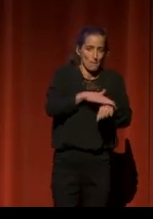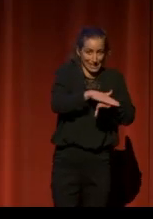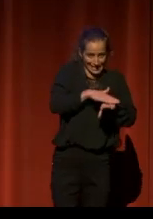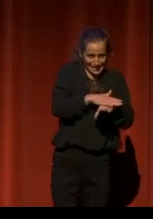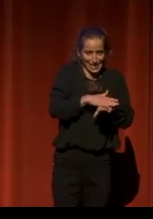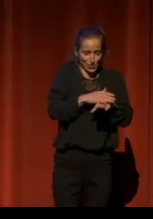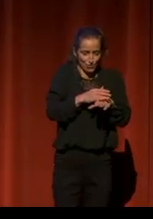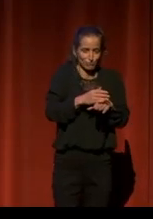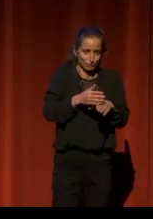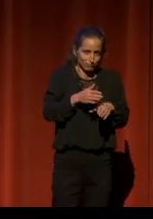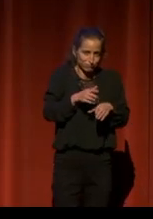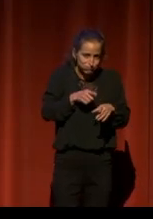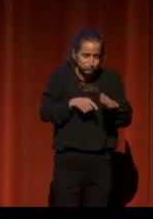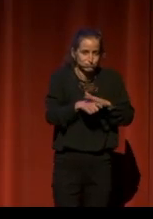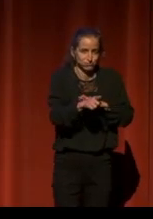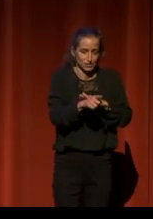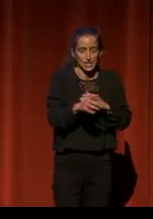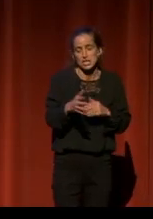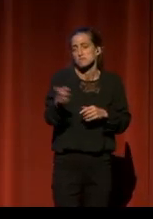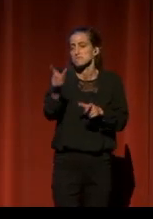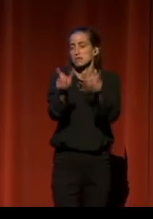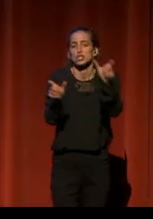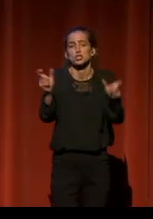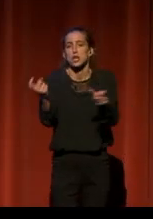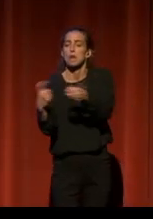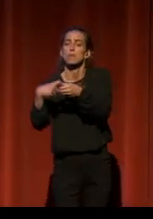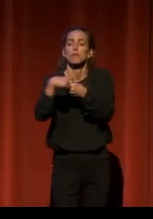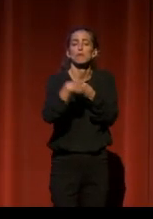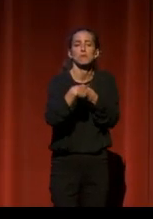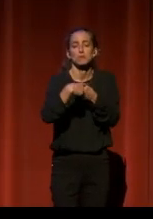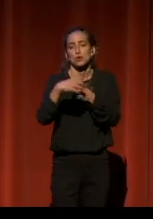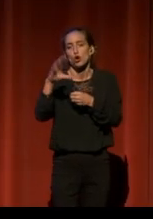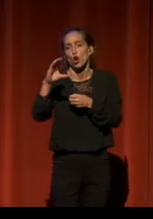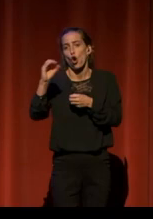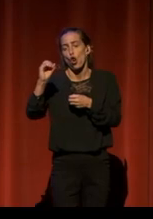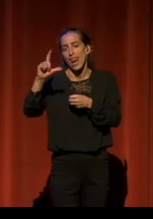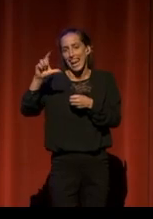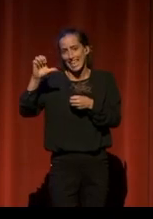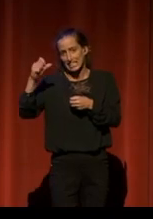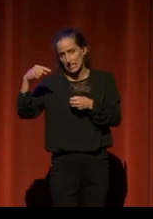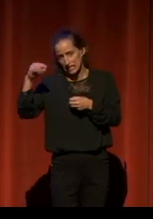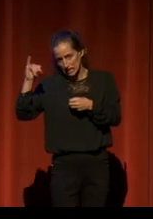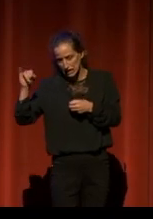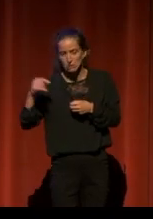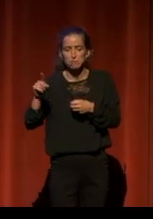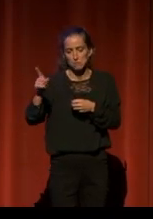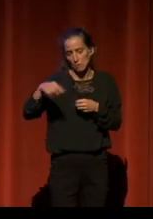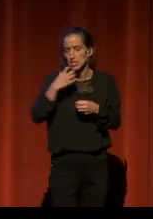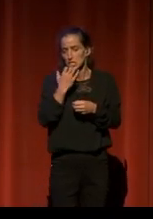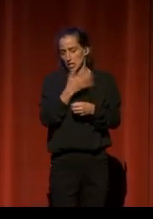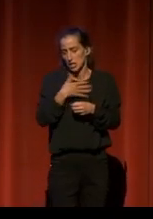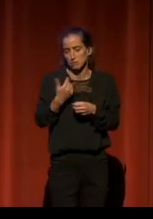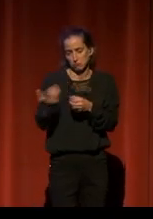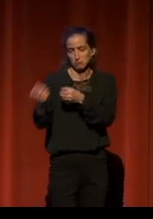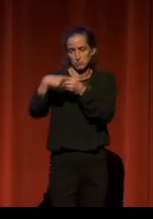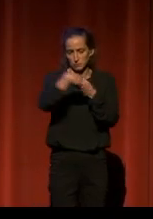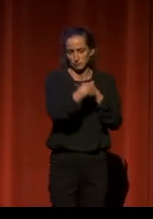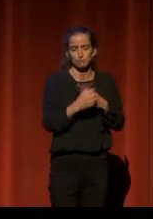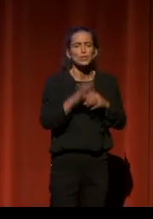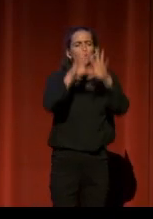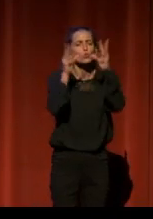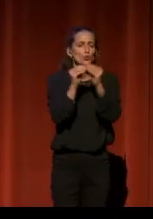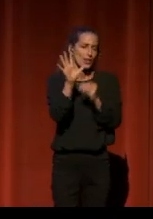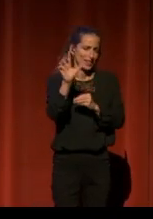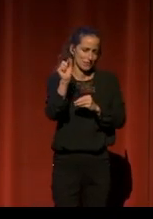que os uná al collegi y a nosotros conclusiones últimos 5 minutos la